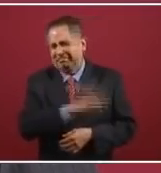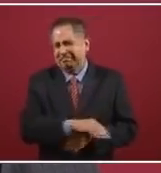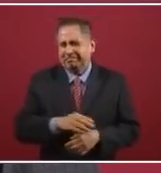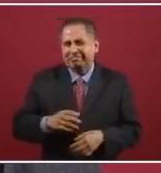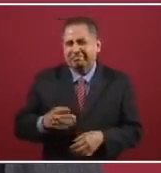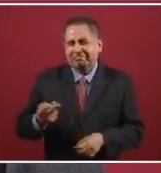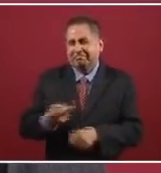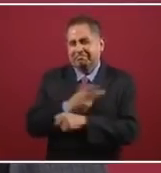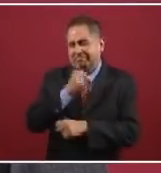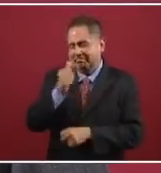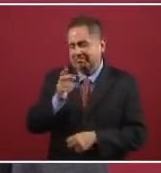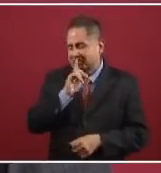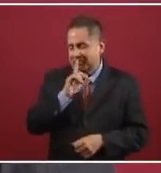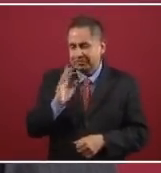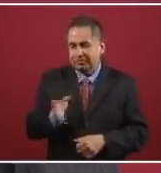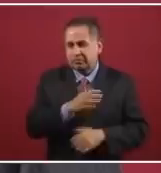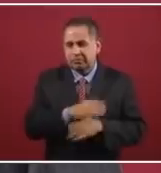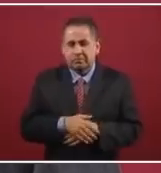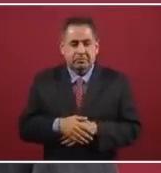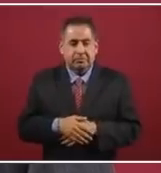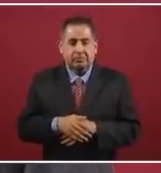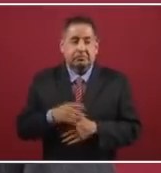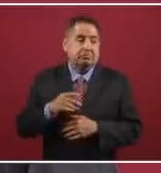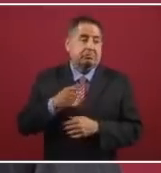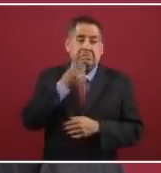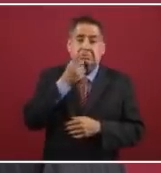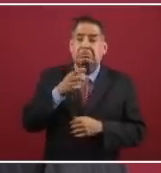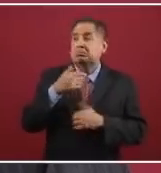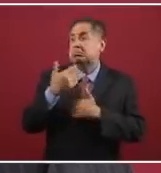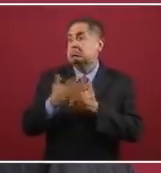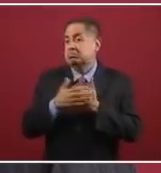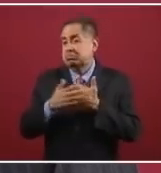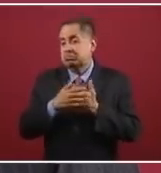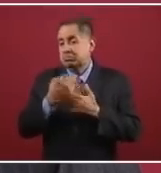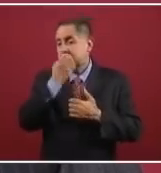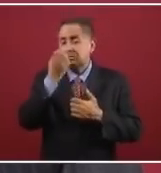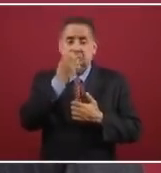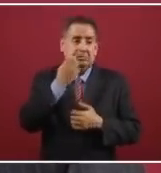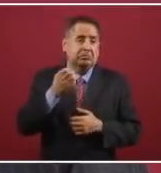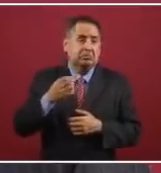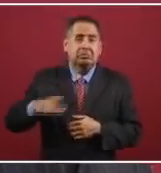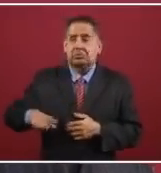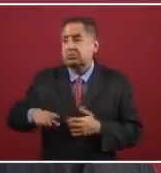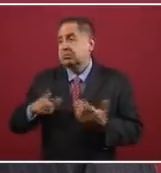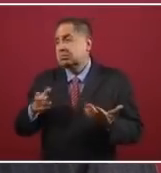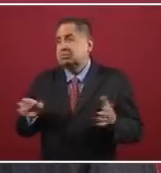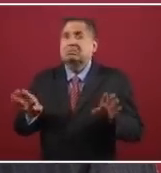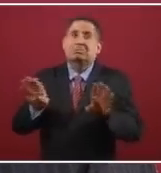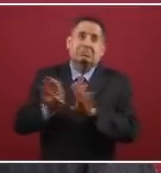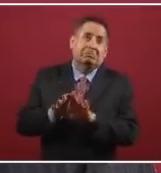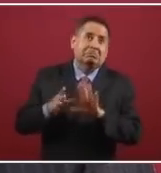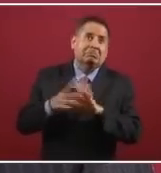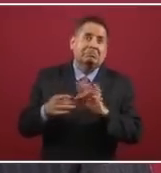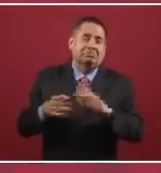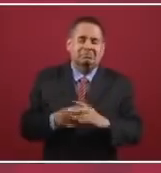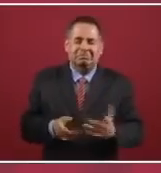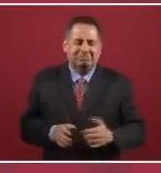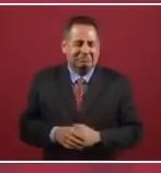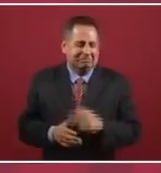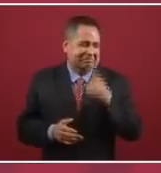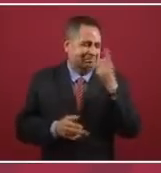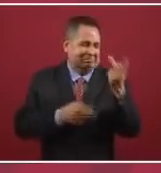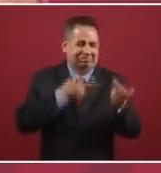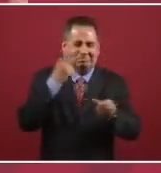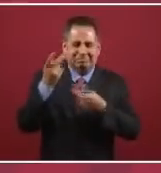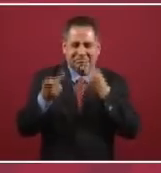nada. Que vamos a cerrar las escuelas privadas. No.